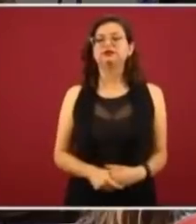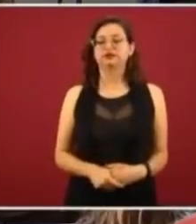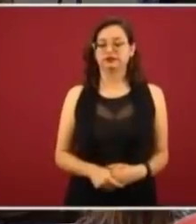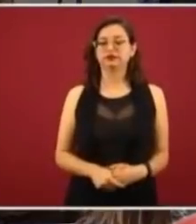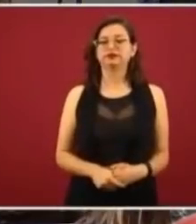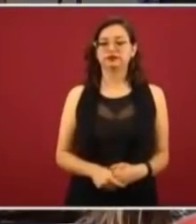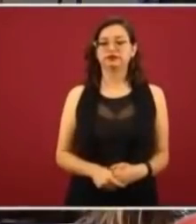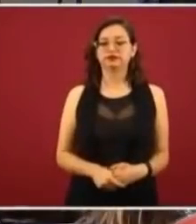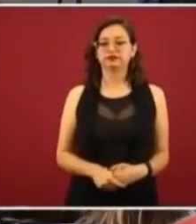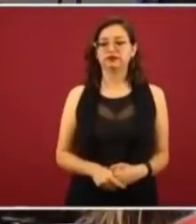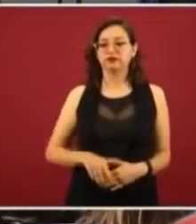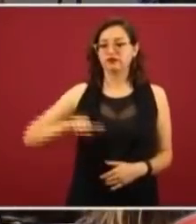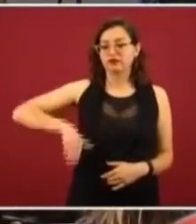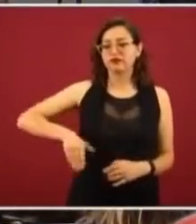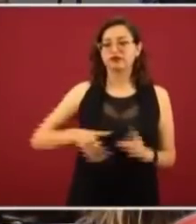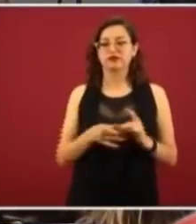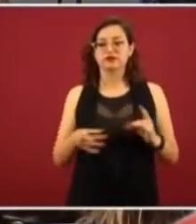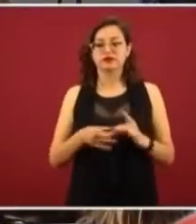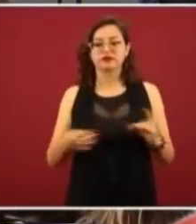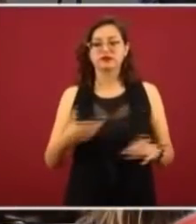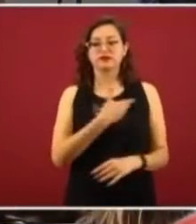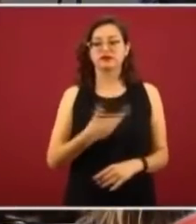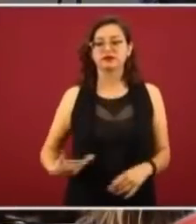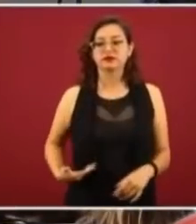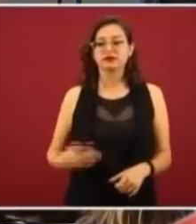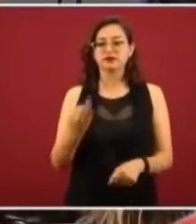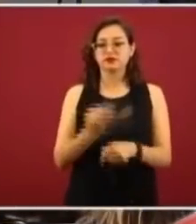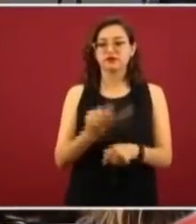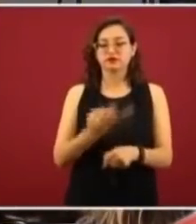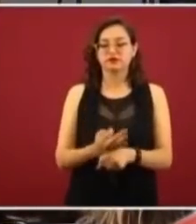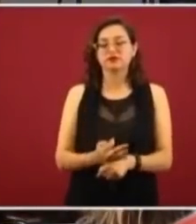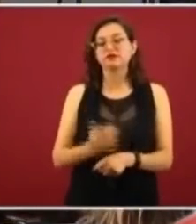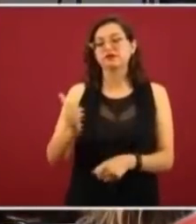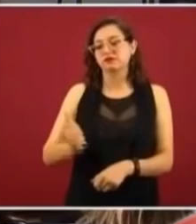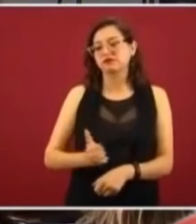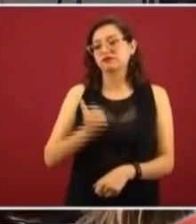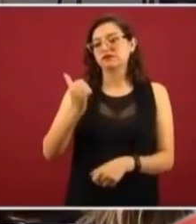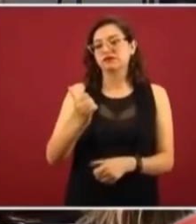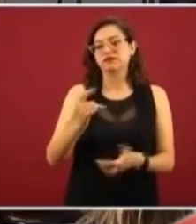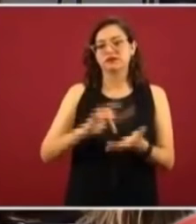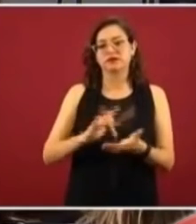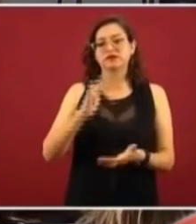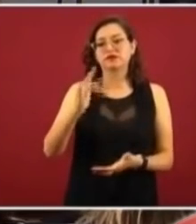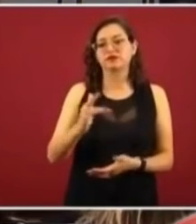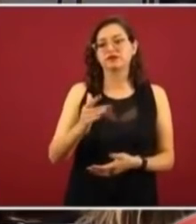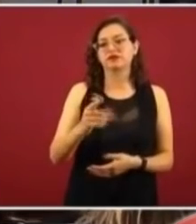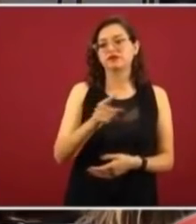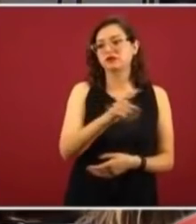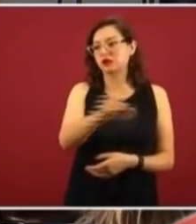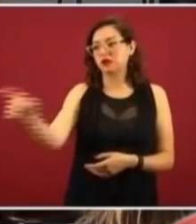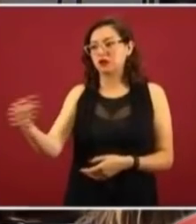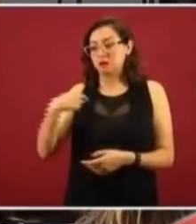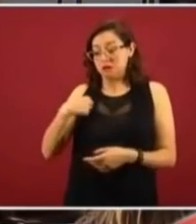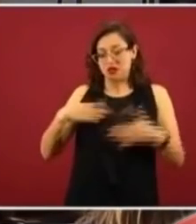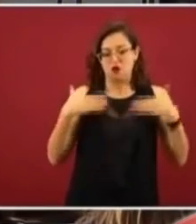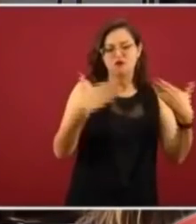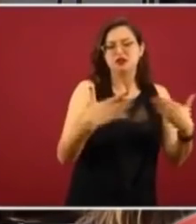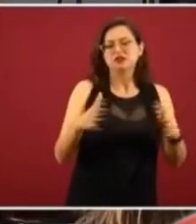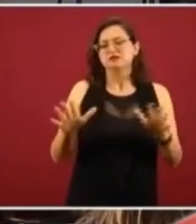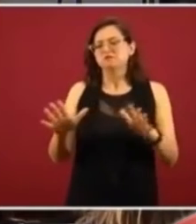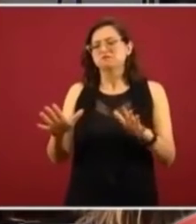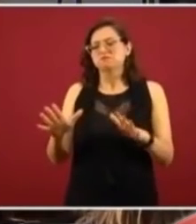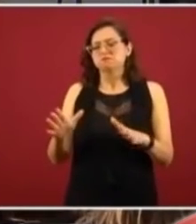Como dice el presidente, bueno, aprovecho para agradecer públicamente la confianza que tiene, no tanto en mi persona, sino en